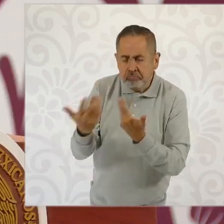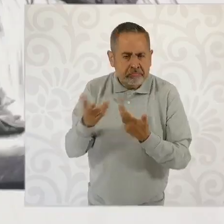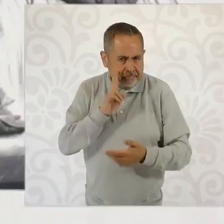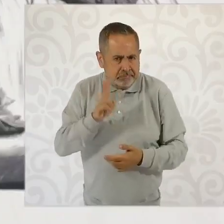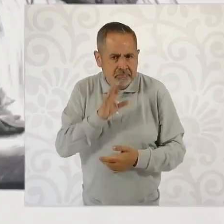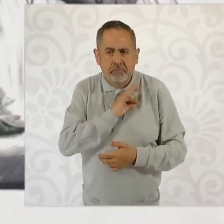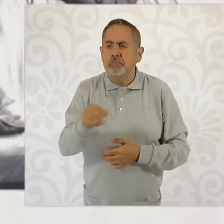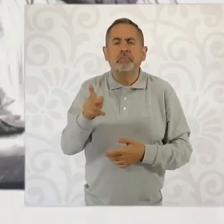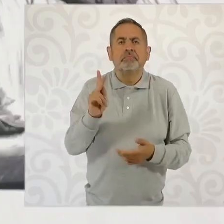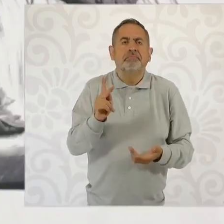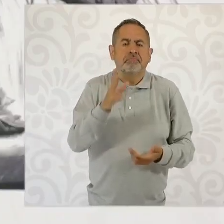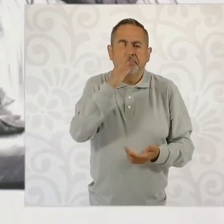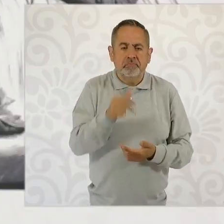sea